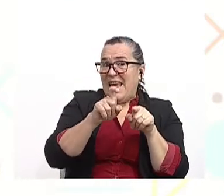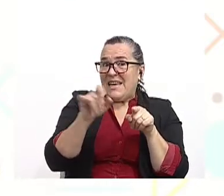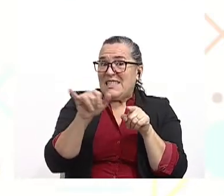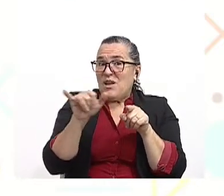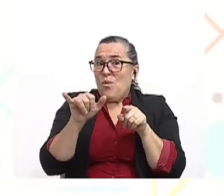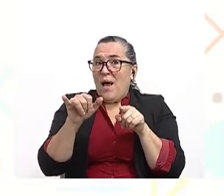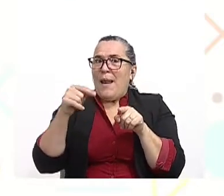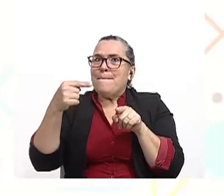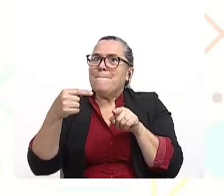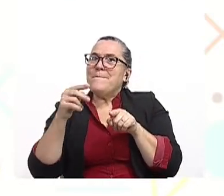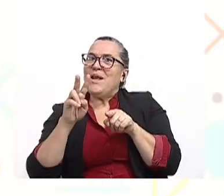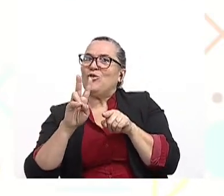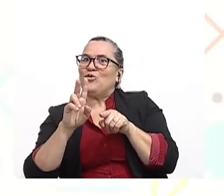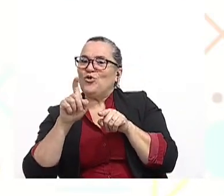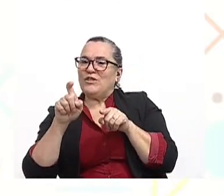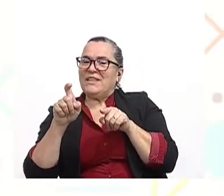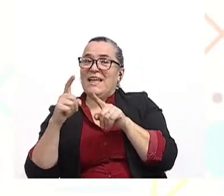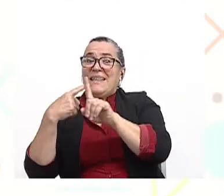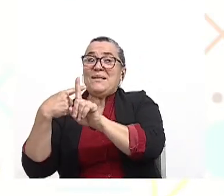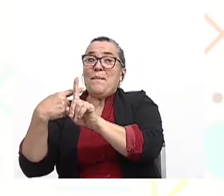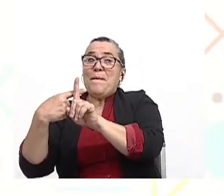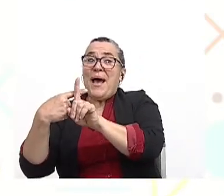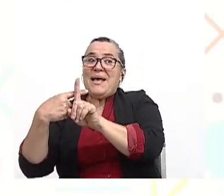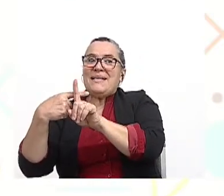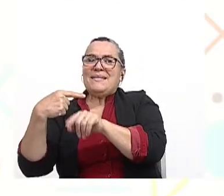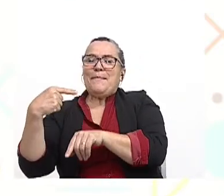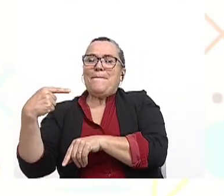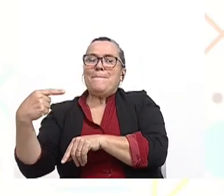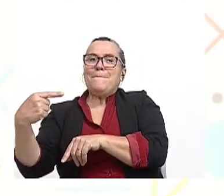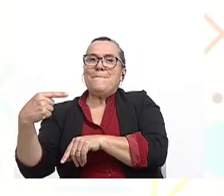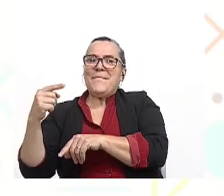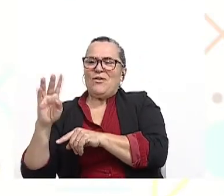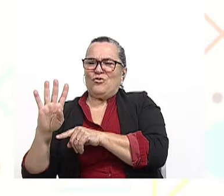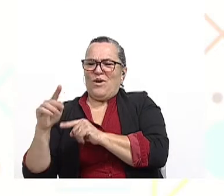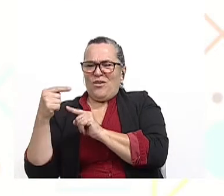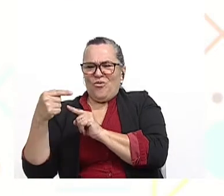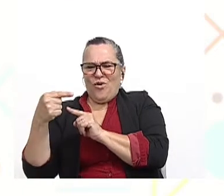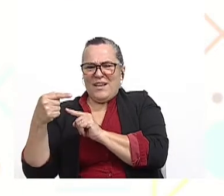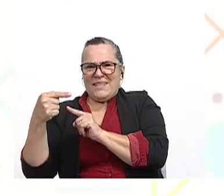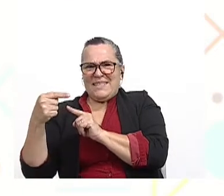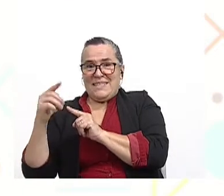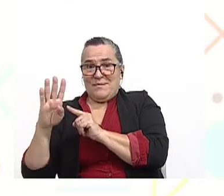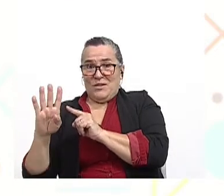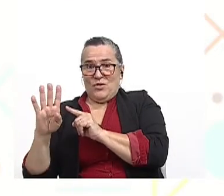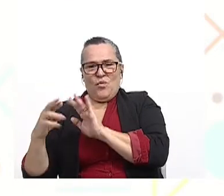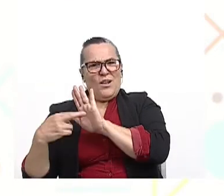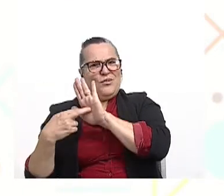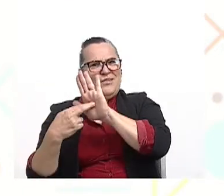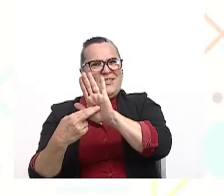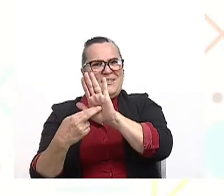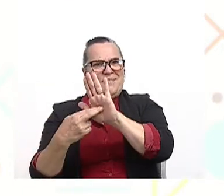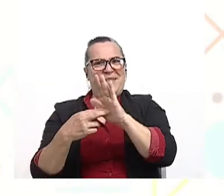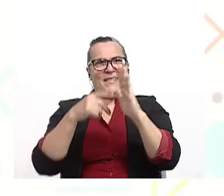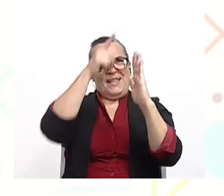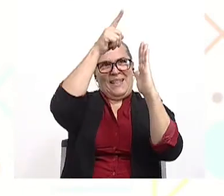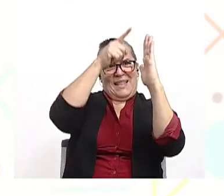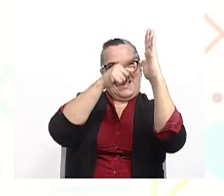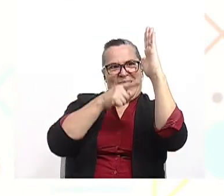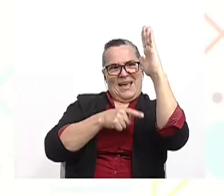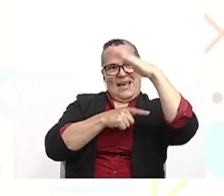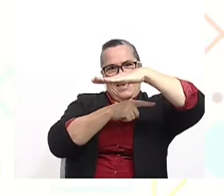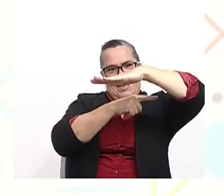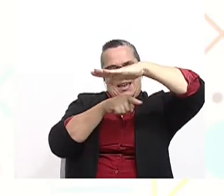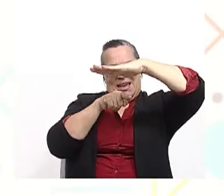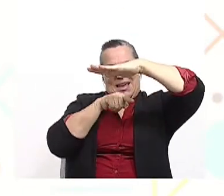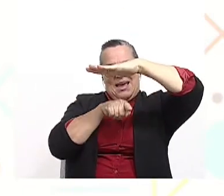a menos 2x más menos 4. Ese menos 4 va a representar ¿a quién? A